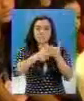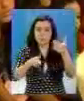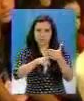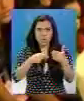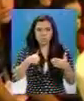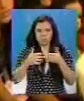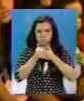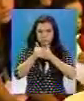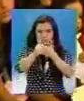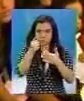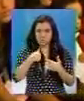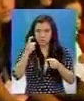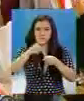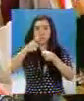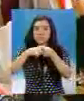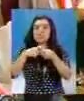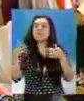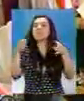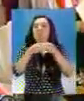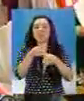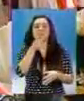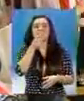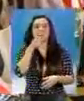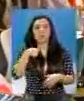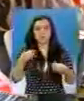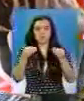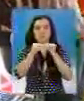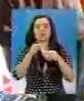en cuanto al nuevo partido político.